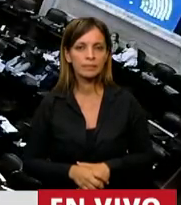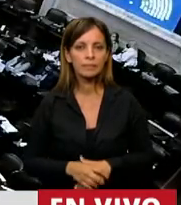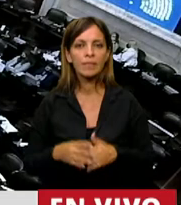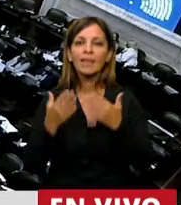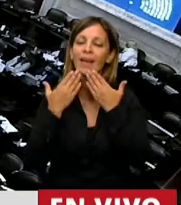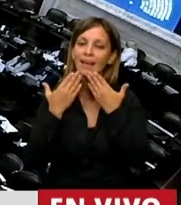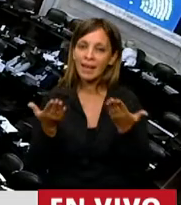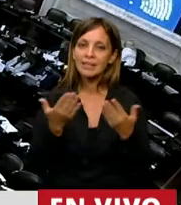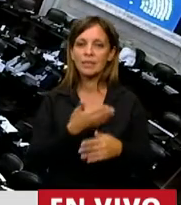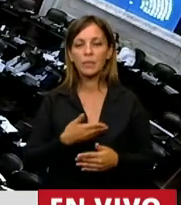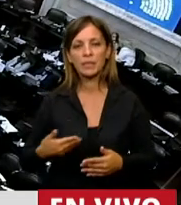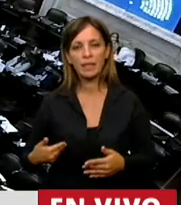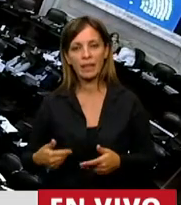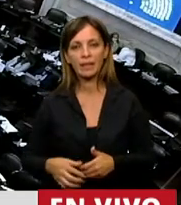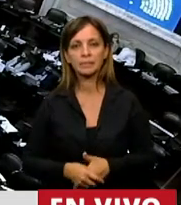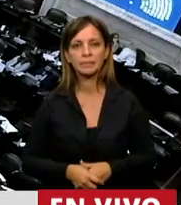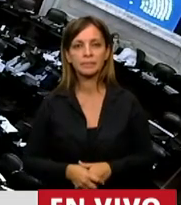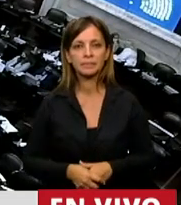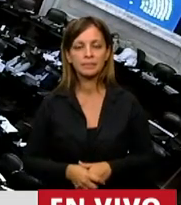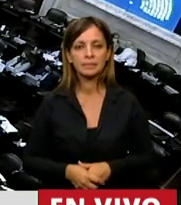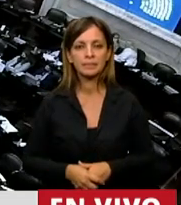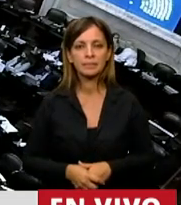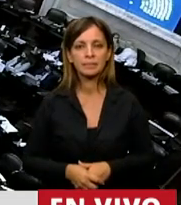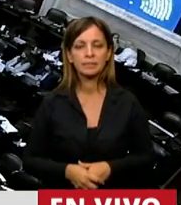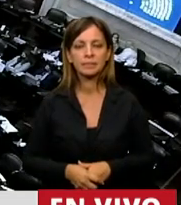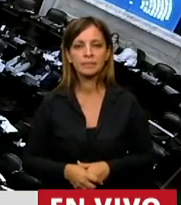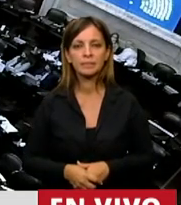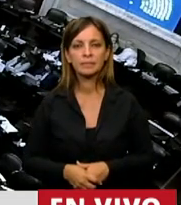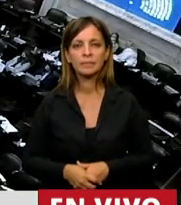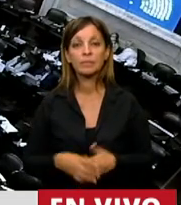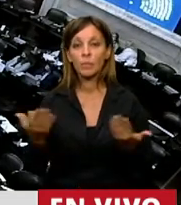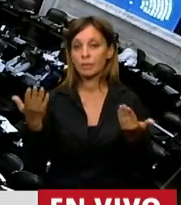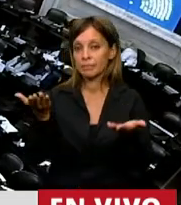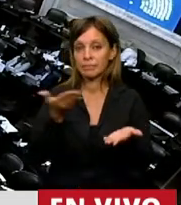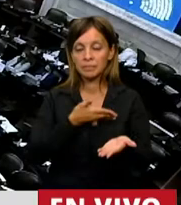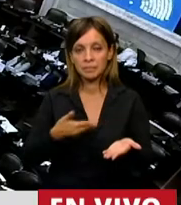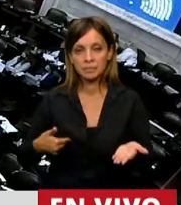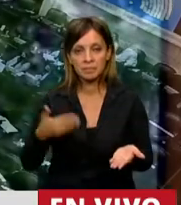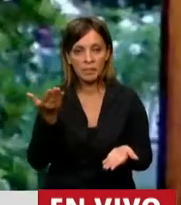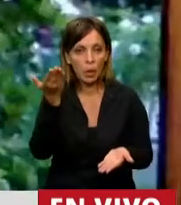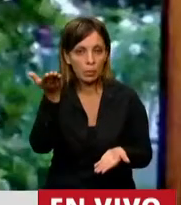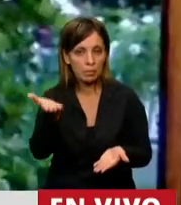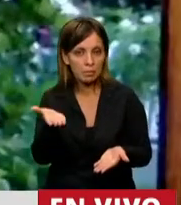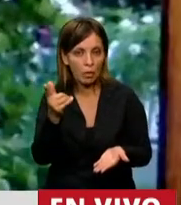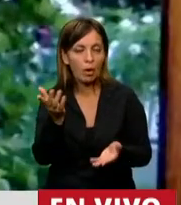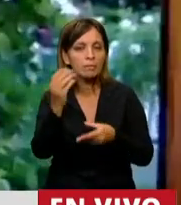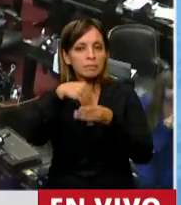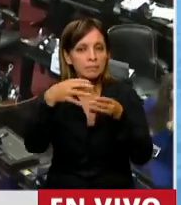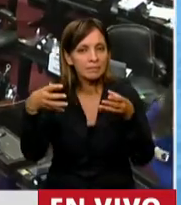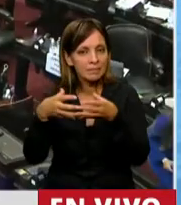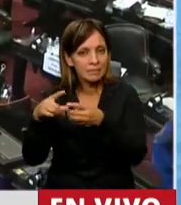Gracias, señora presidenta. Señora presidenta, usted ha sido parte de un